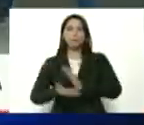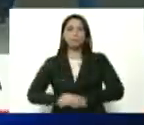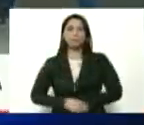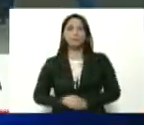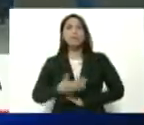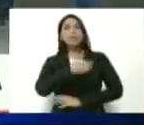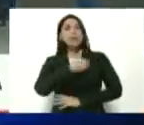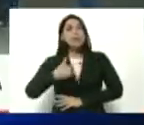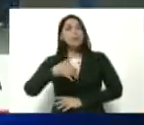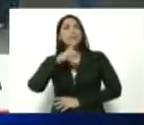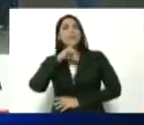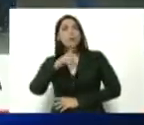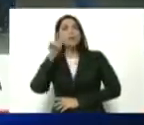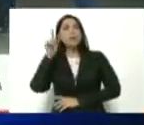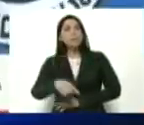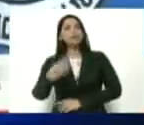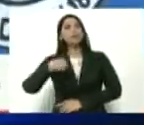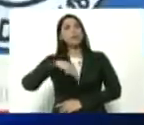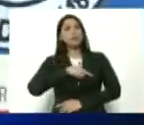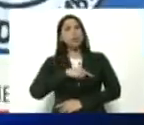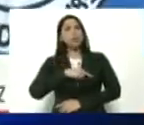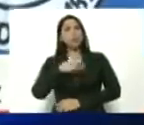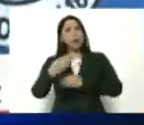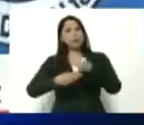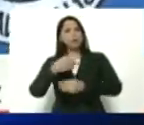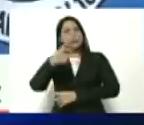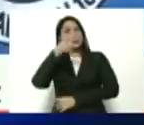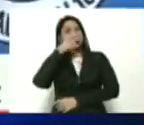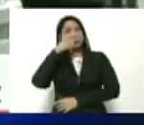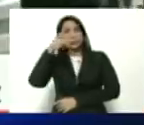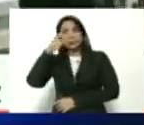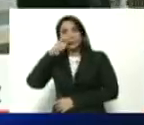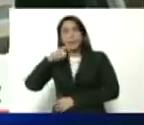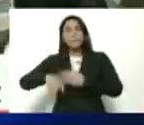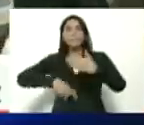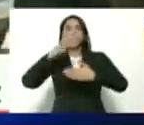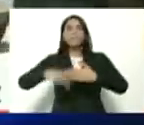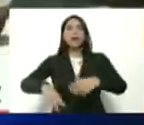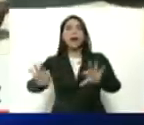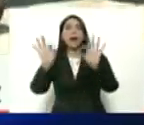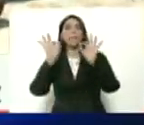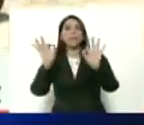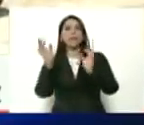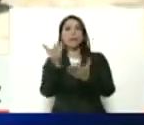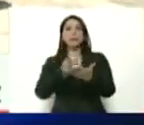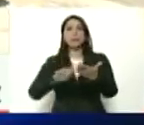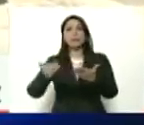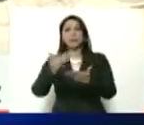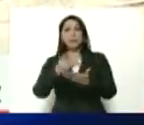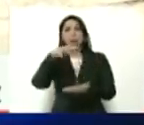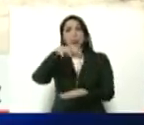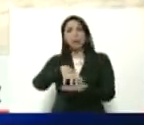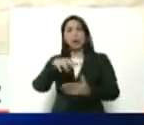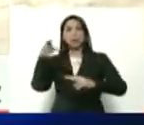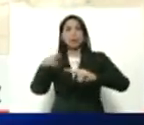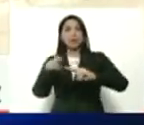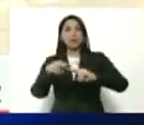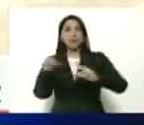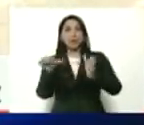Queremos informar también que estamos haciendo seguimiento al plan especial diseñado para el estado Táchira, donde